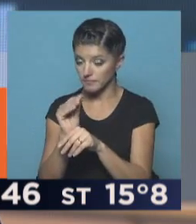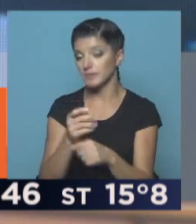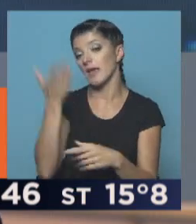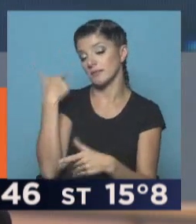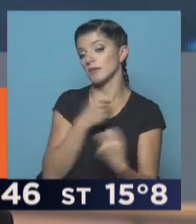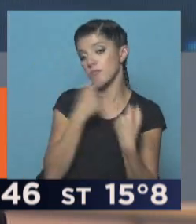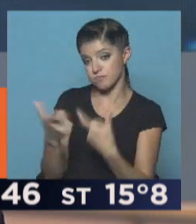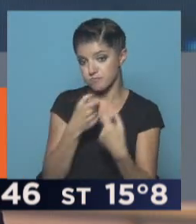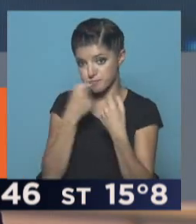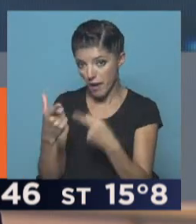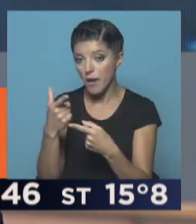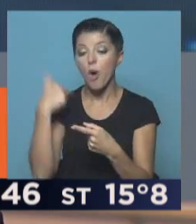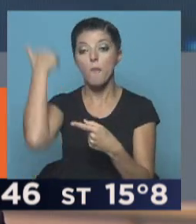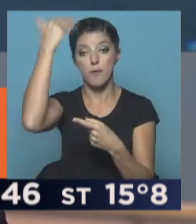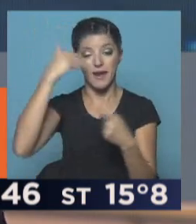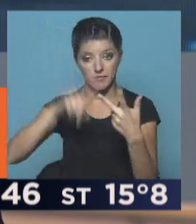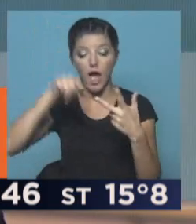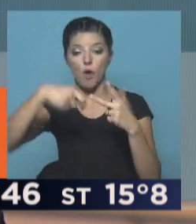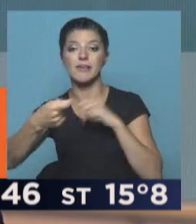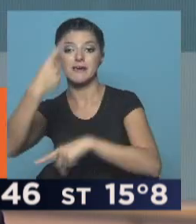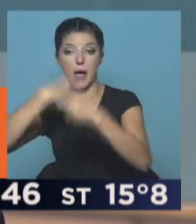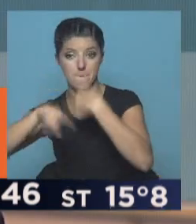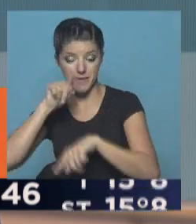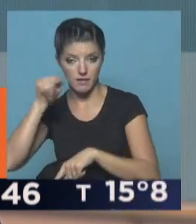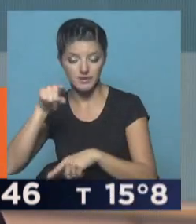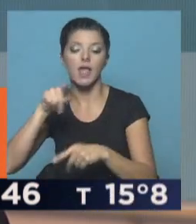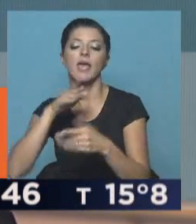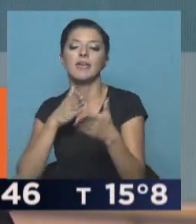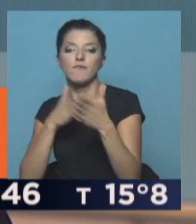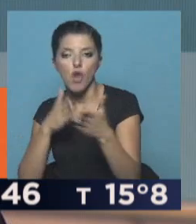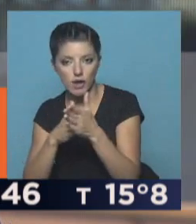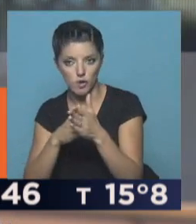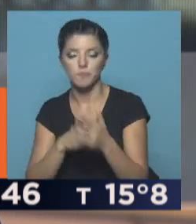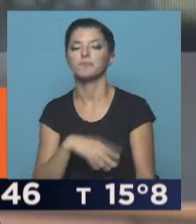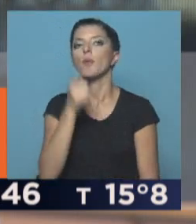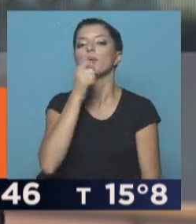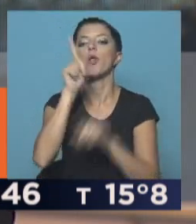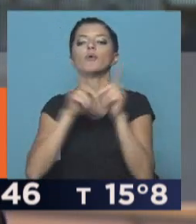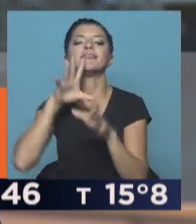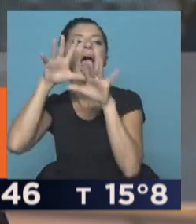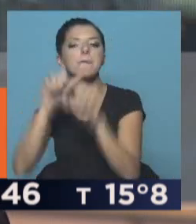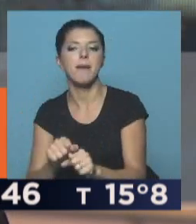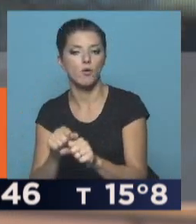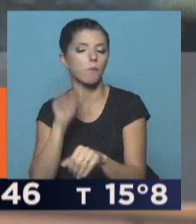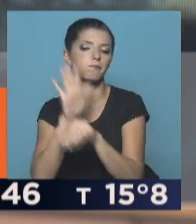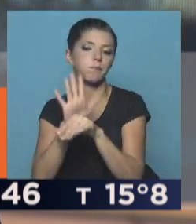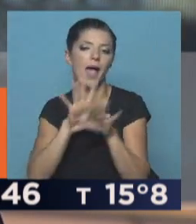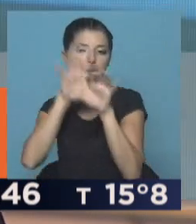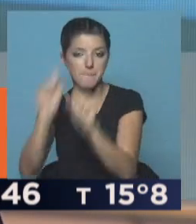ingresaban por Arabia Saudita, hoy esté bloqueado esto. Se habla, por ejemplo, de un embargo, de una suerte de embargo,